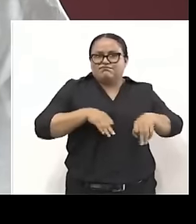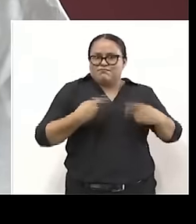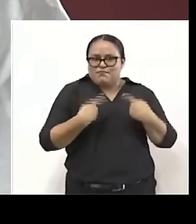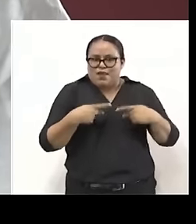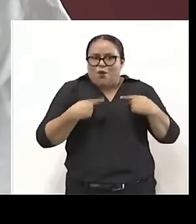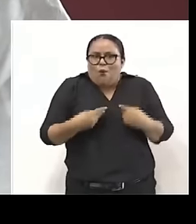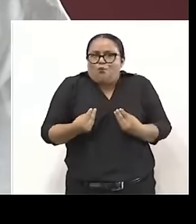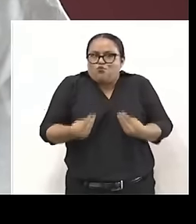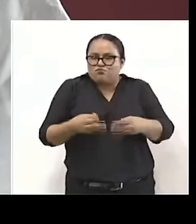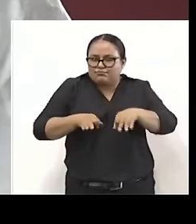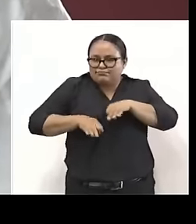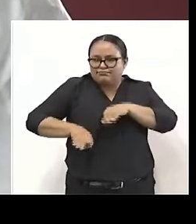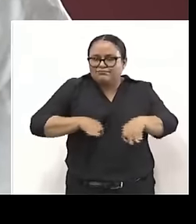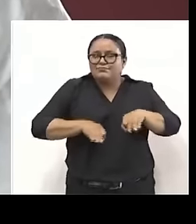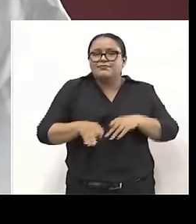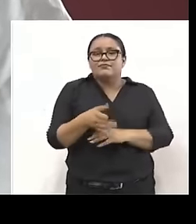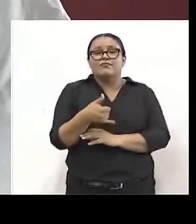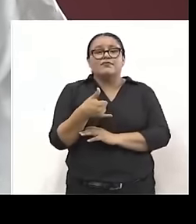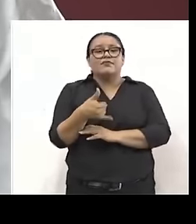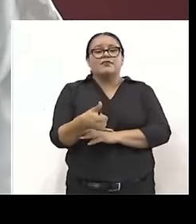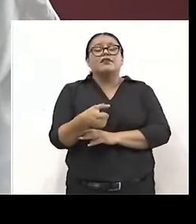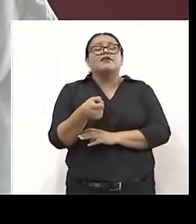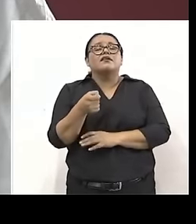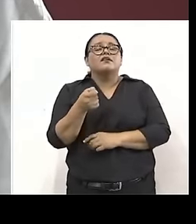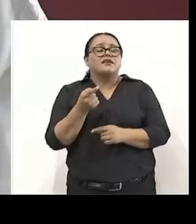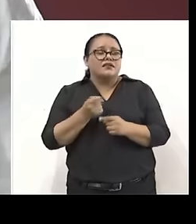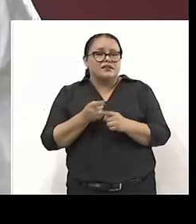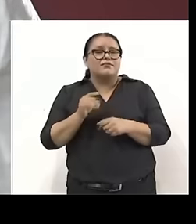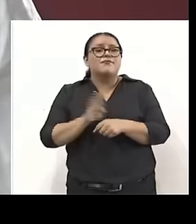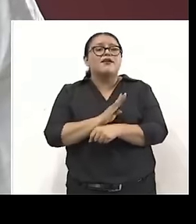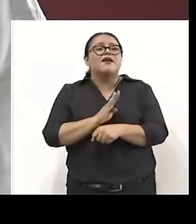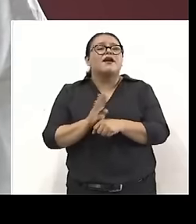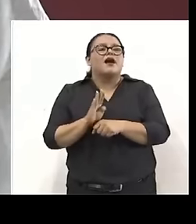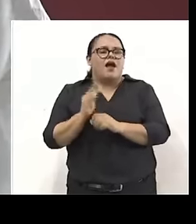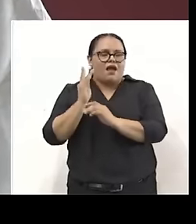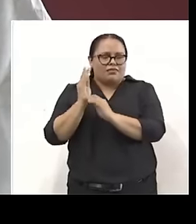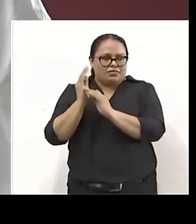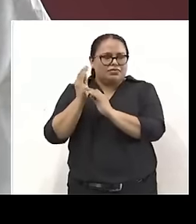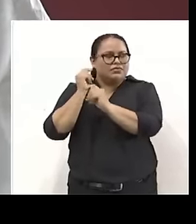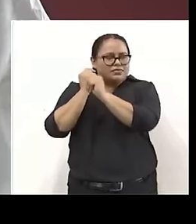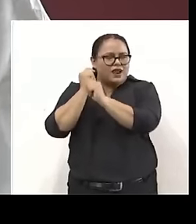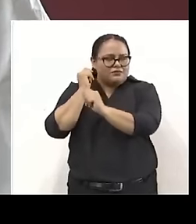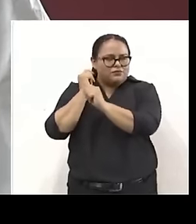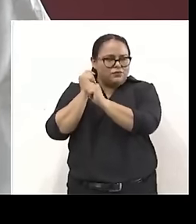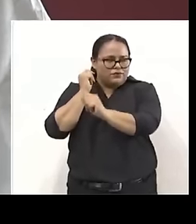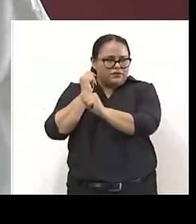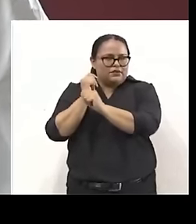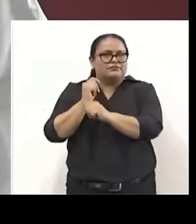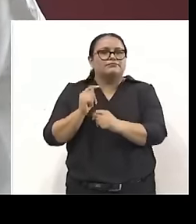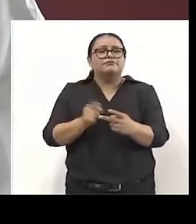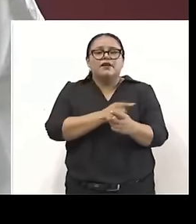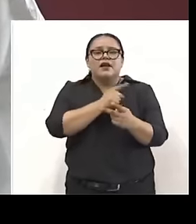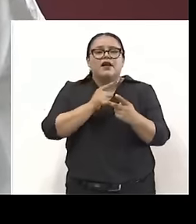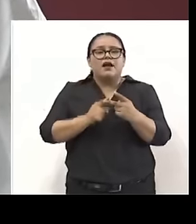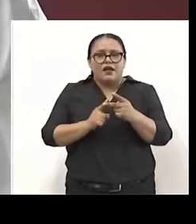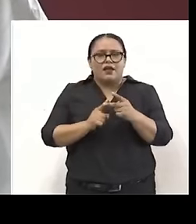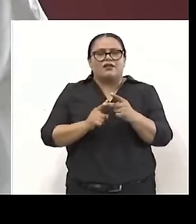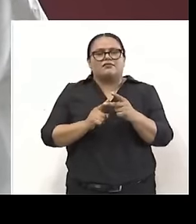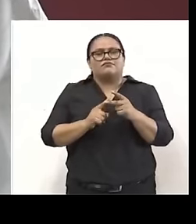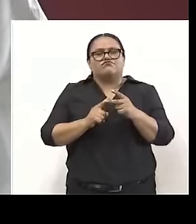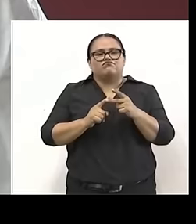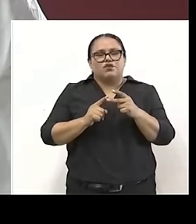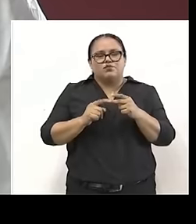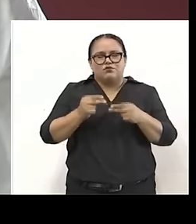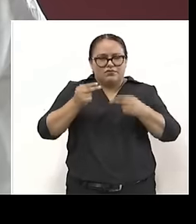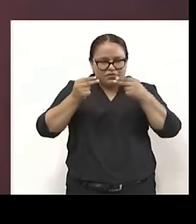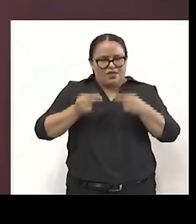modelo de informar del presidente se volvió como que fue la comida y el almuerzo y la cena de este país mijan Sí